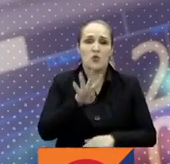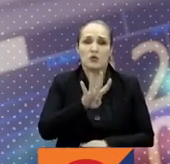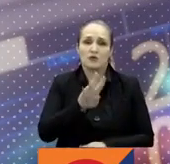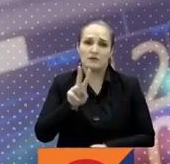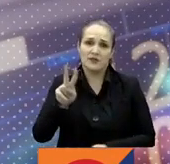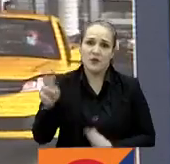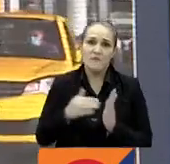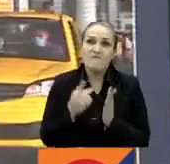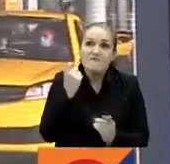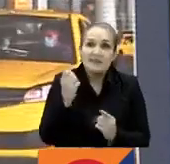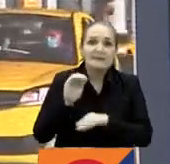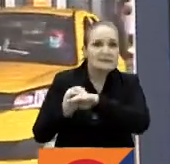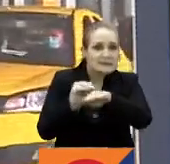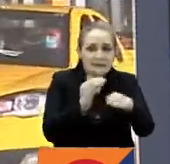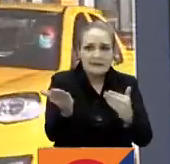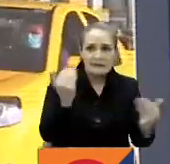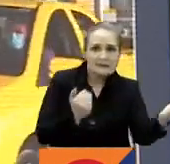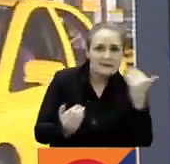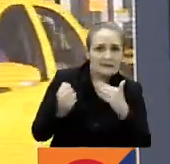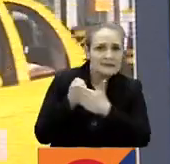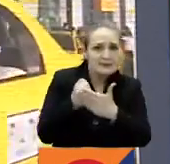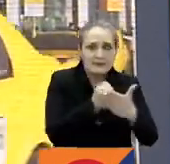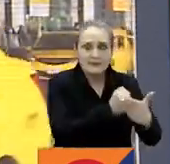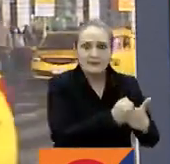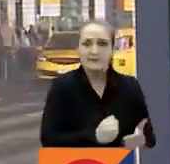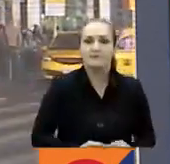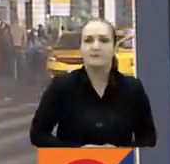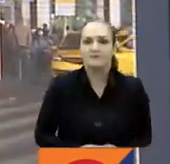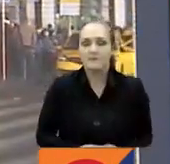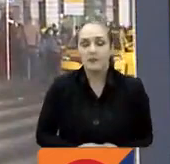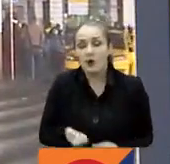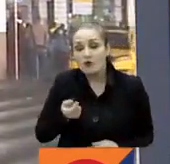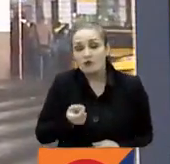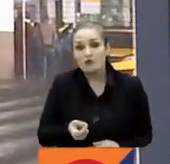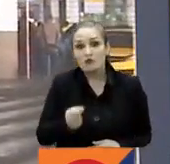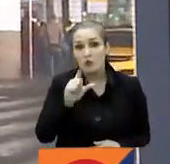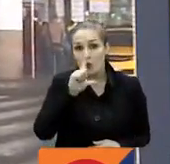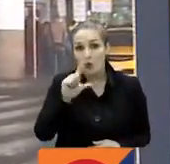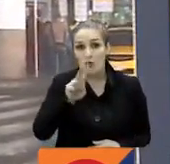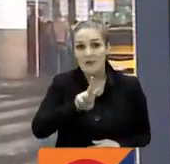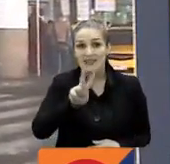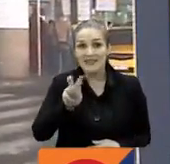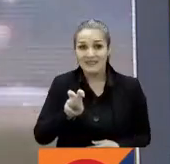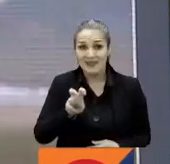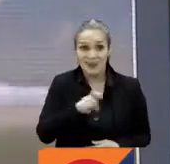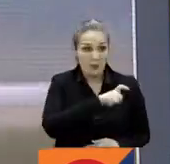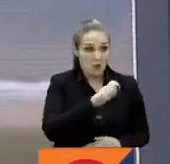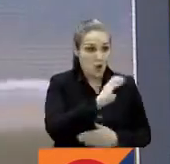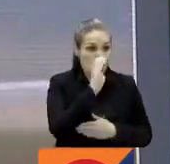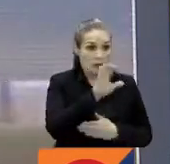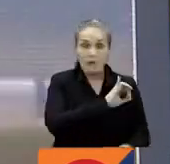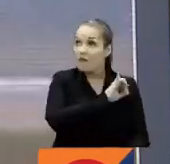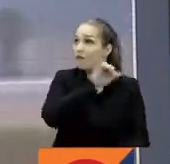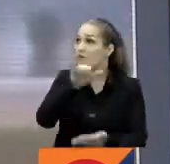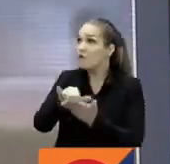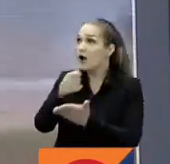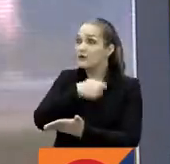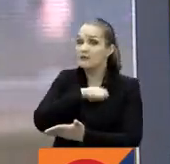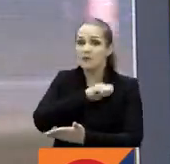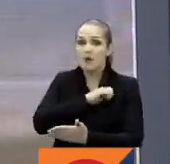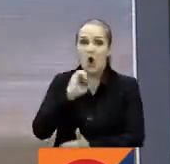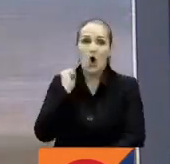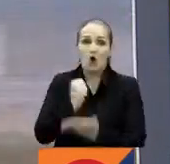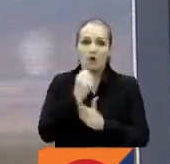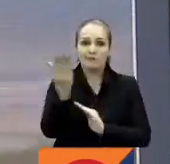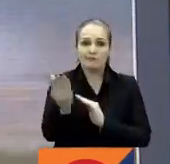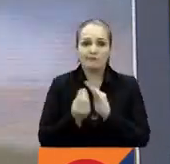1.422.033. A partir del 27 de julio, los colombianos que viajen a España deberán cumplir cuarentena obligatoria de 10 días, que